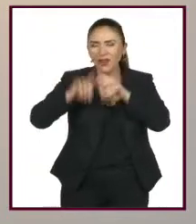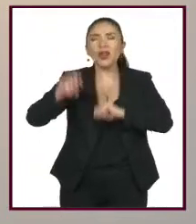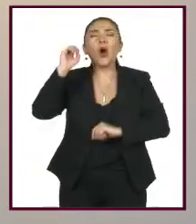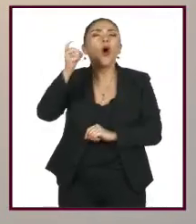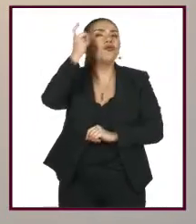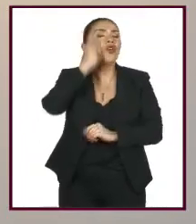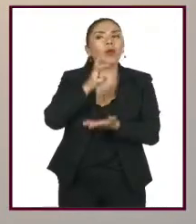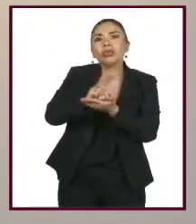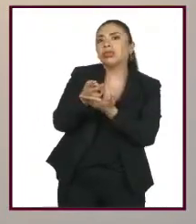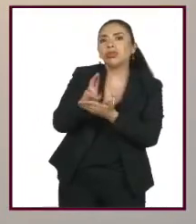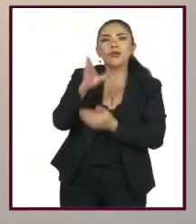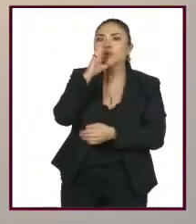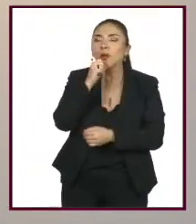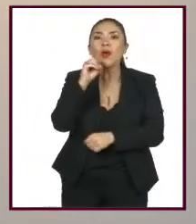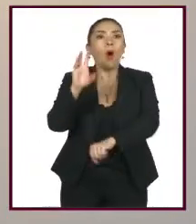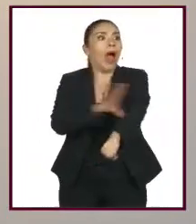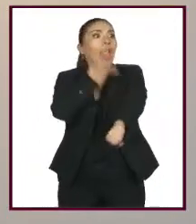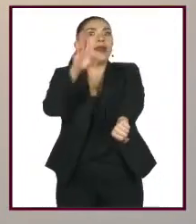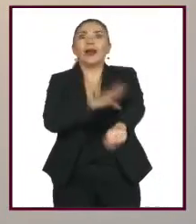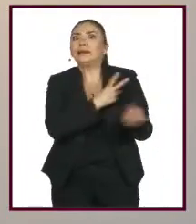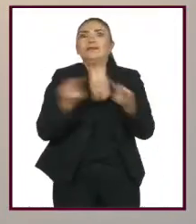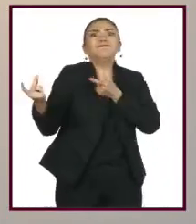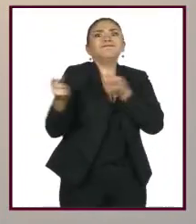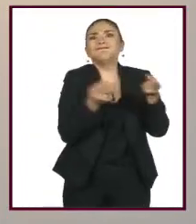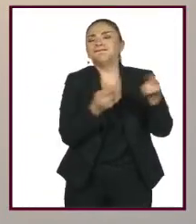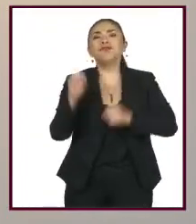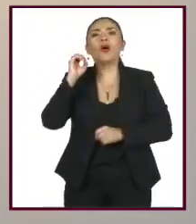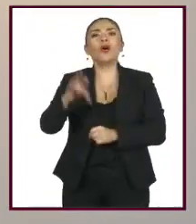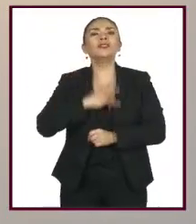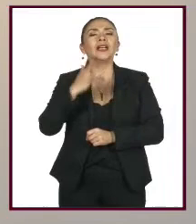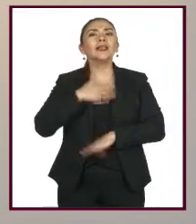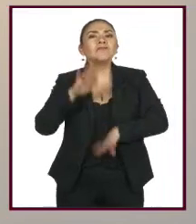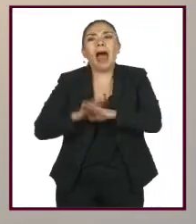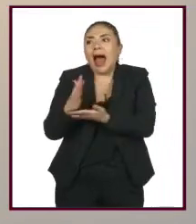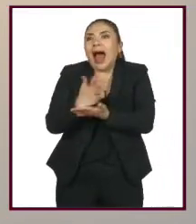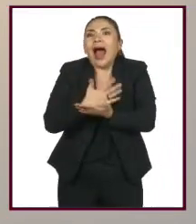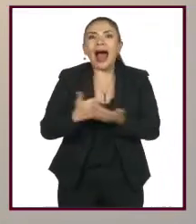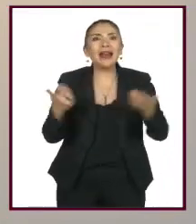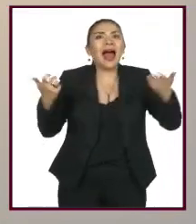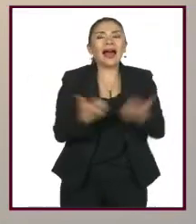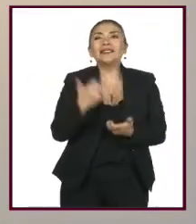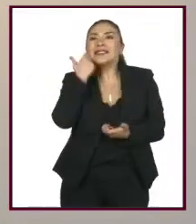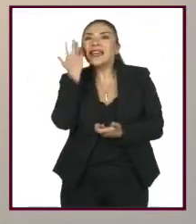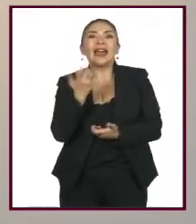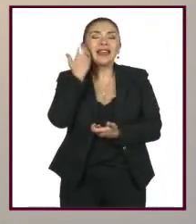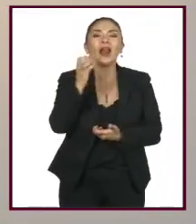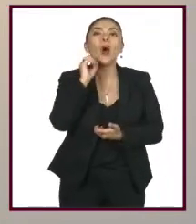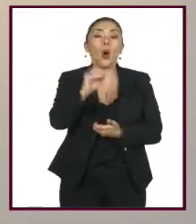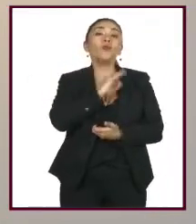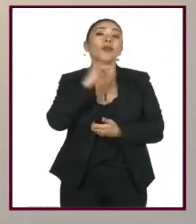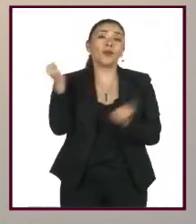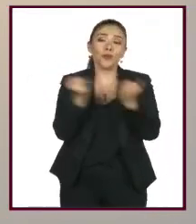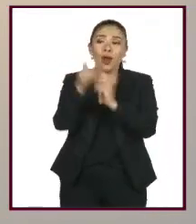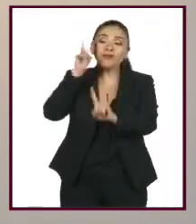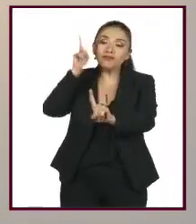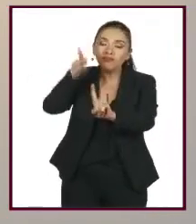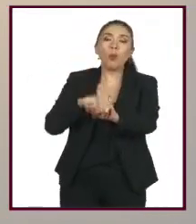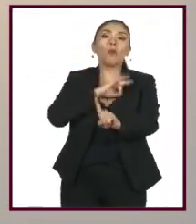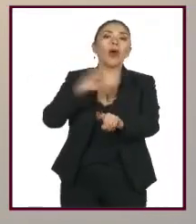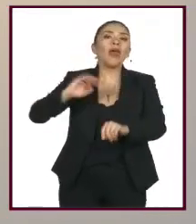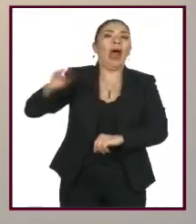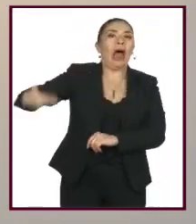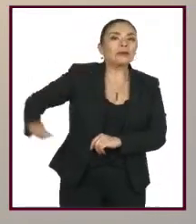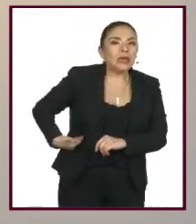Insomnio también, mucha energía, mayor impulsividad y que puedan ponerse en riesgo, ¿no? Tener algún tipo